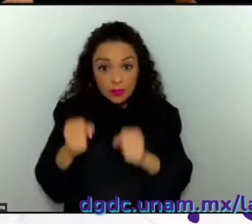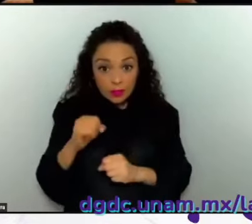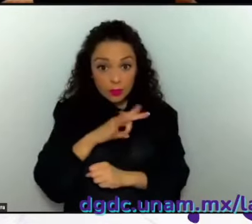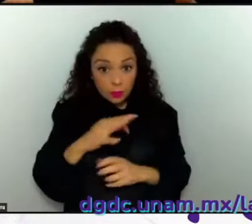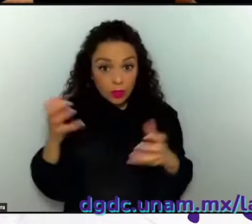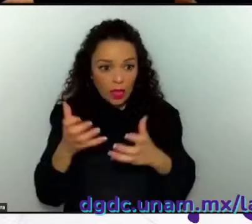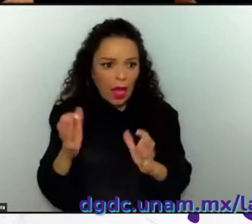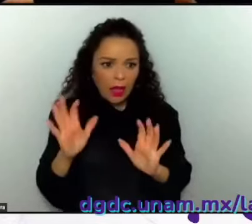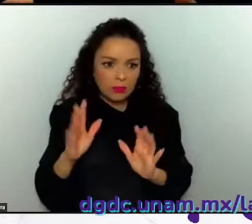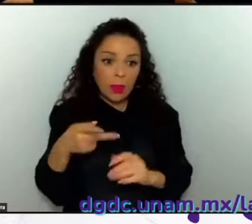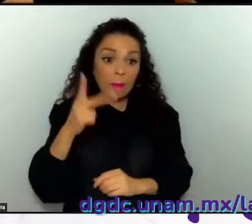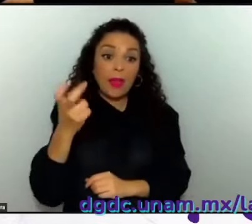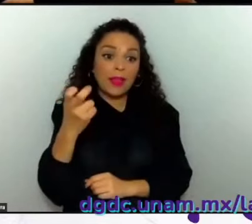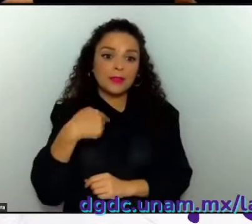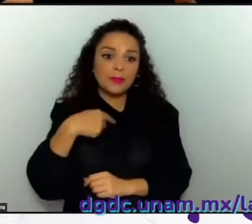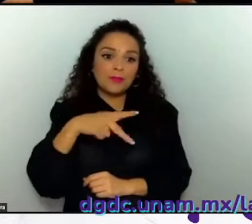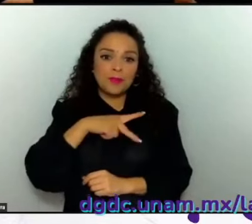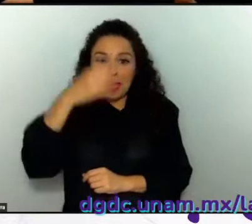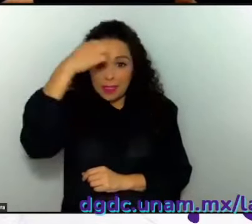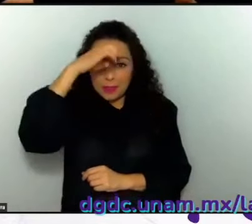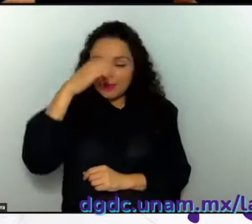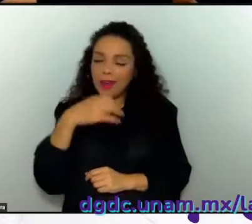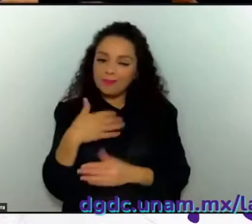no es mi campo.